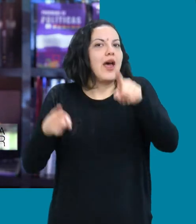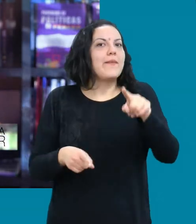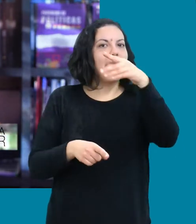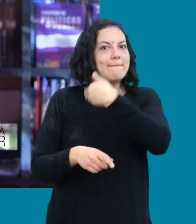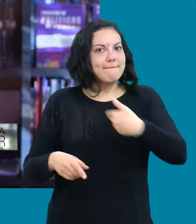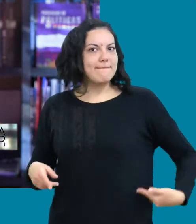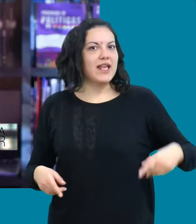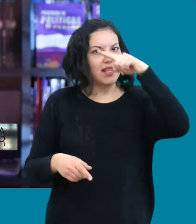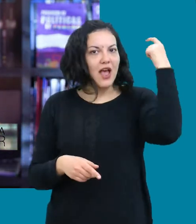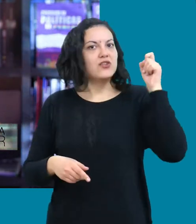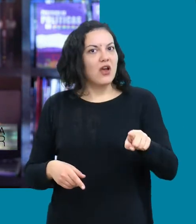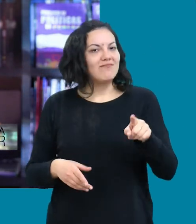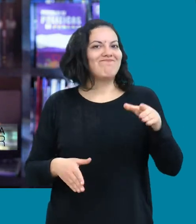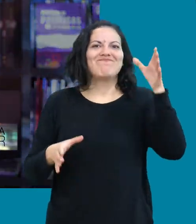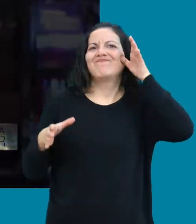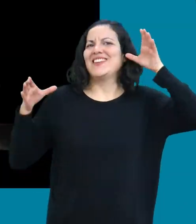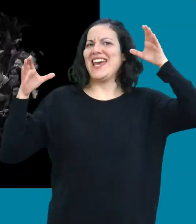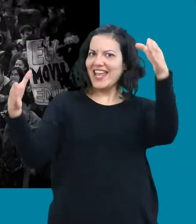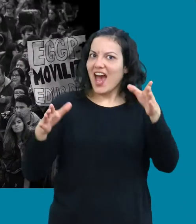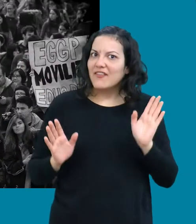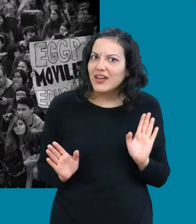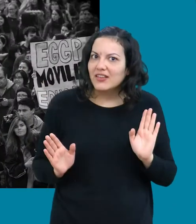presidente de la Nación, lo cual es probablemente más grave.